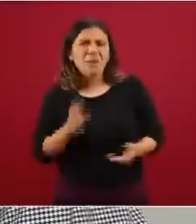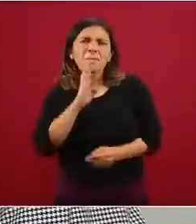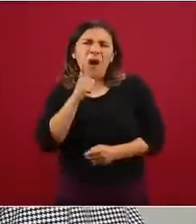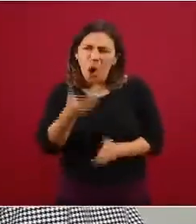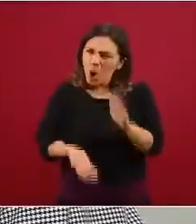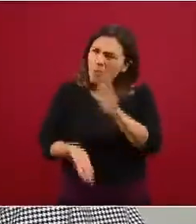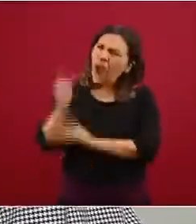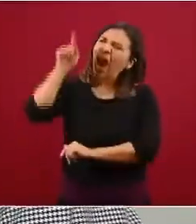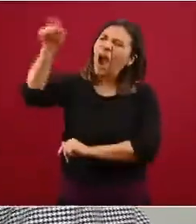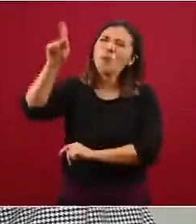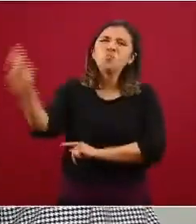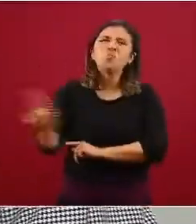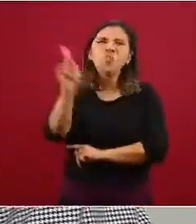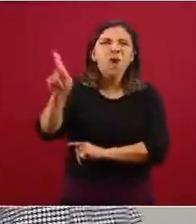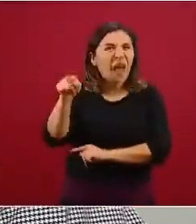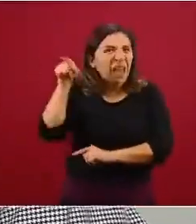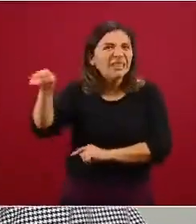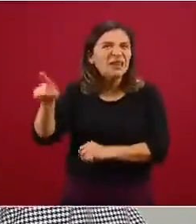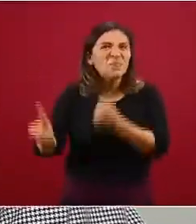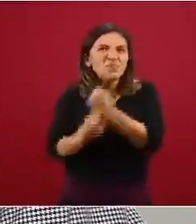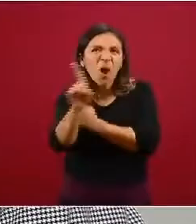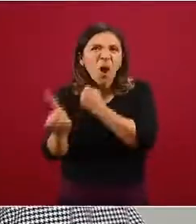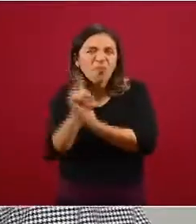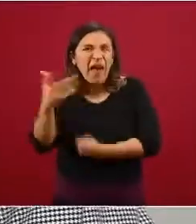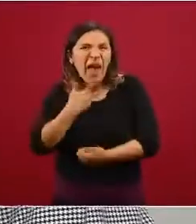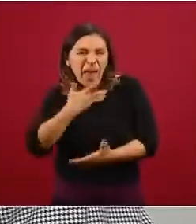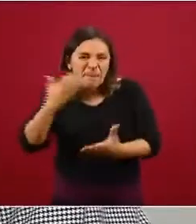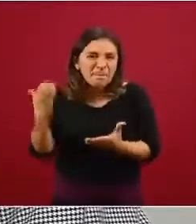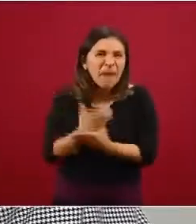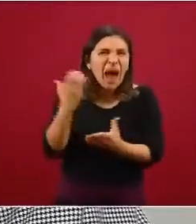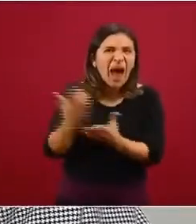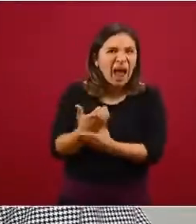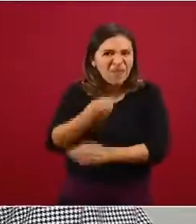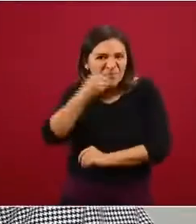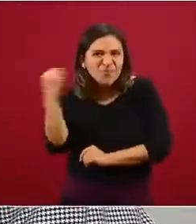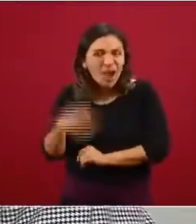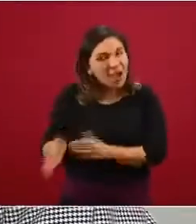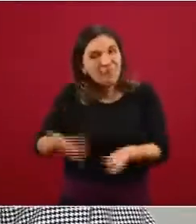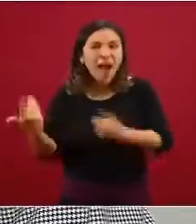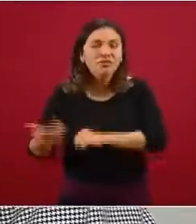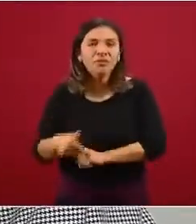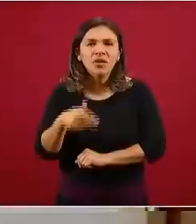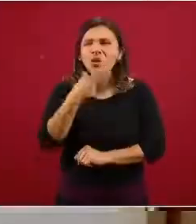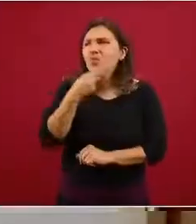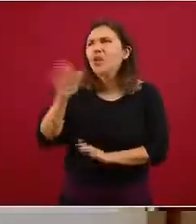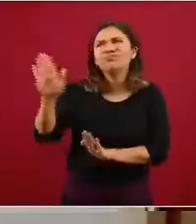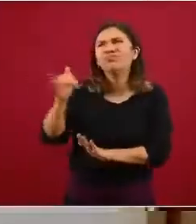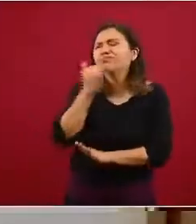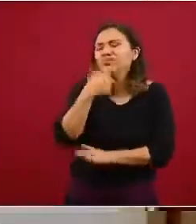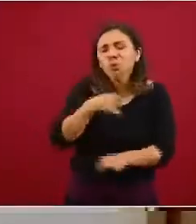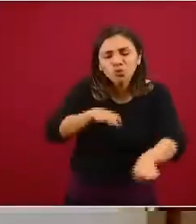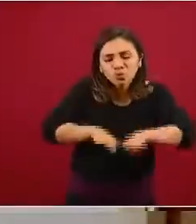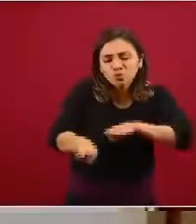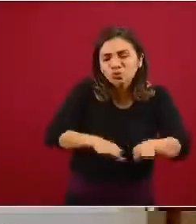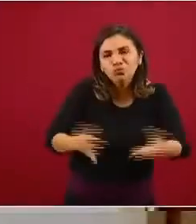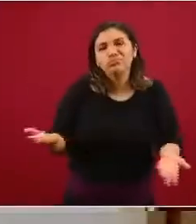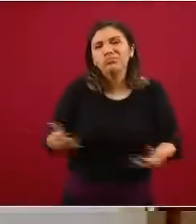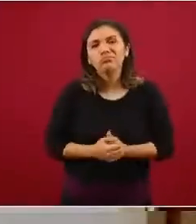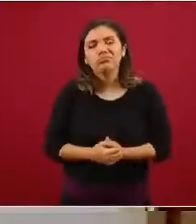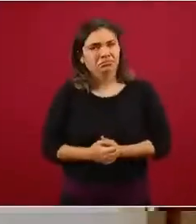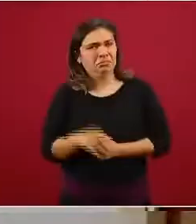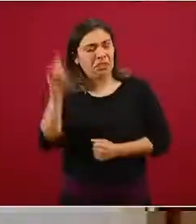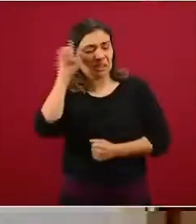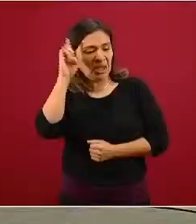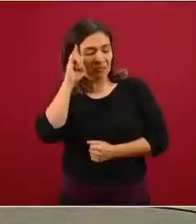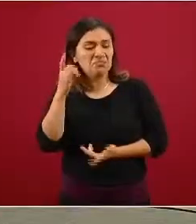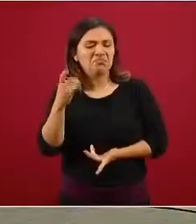al pueblo a meternos en problemas, ¿no? Allá hay casinos, hay todo tipo de diversión. Y el campesino le dice, no, porque estoy cultivando.